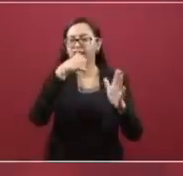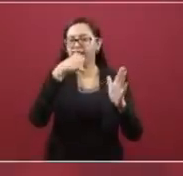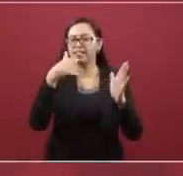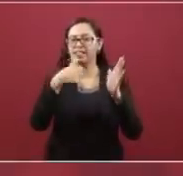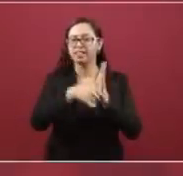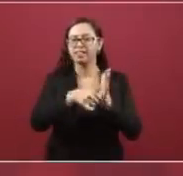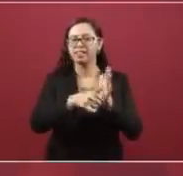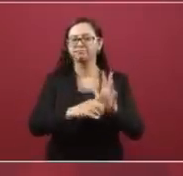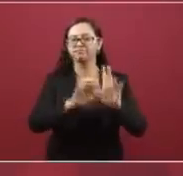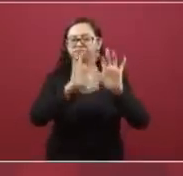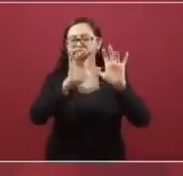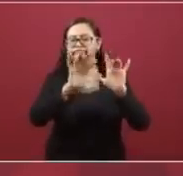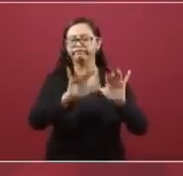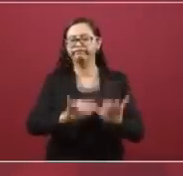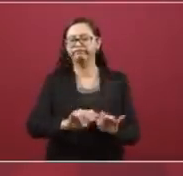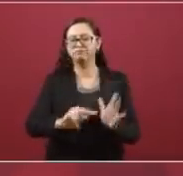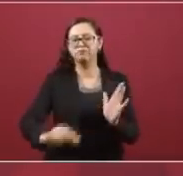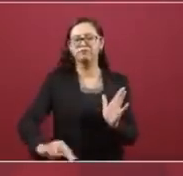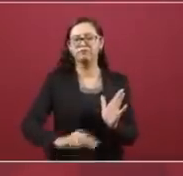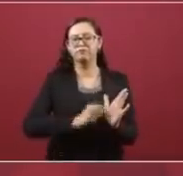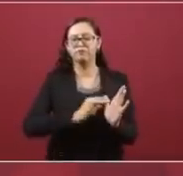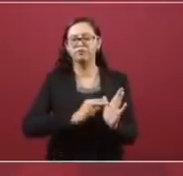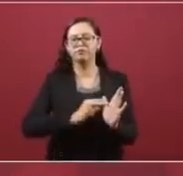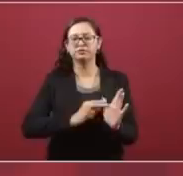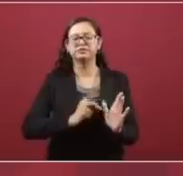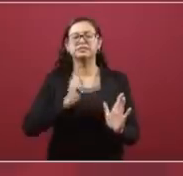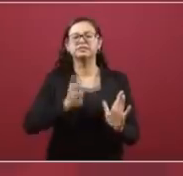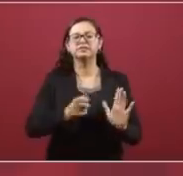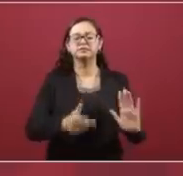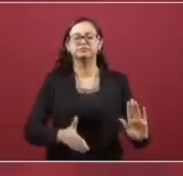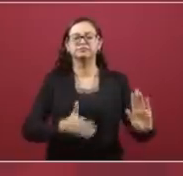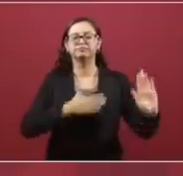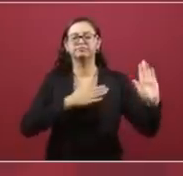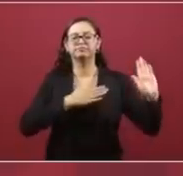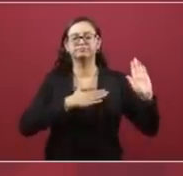un documento, un compromiso